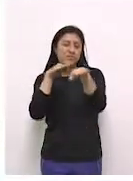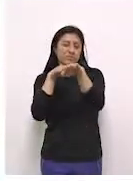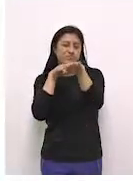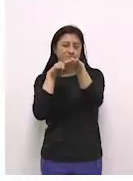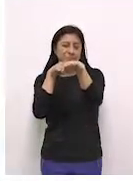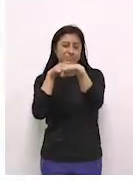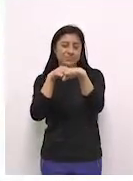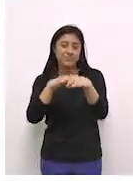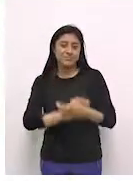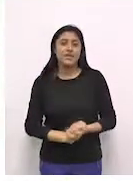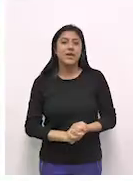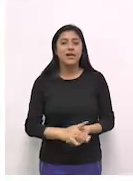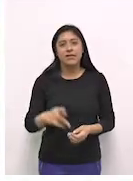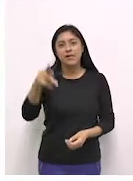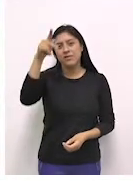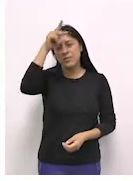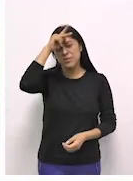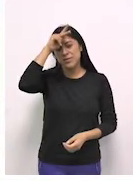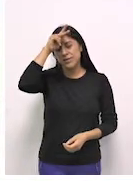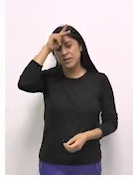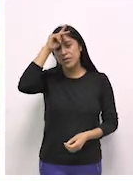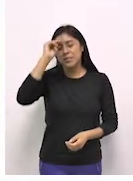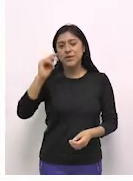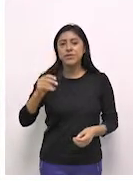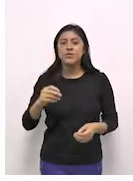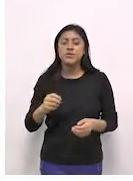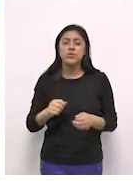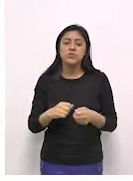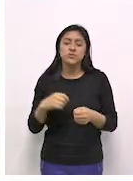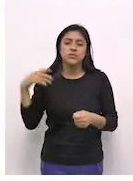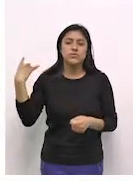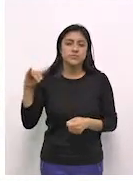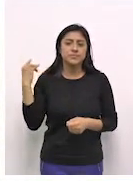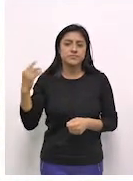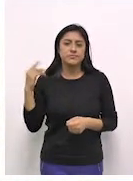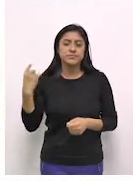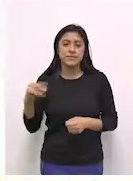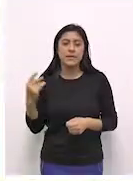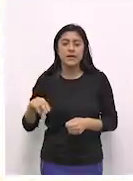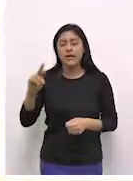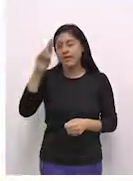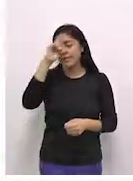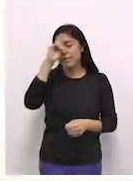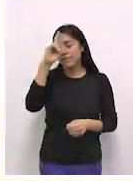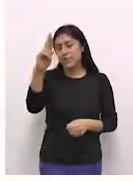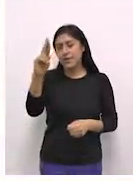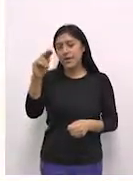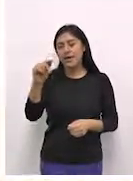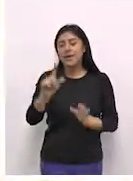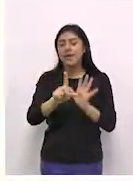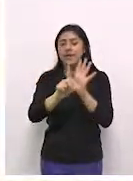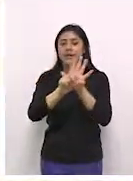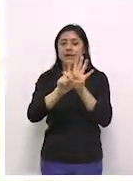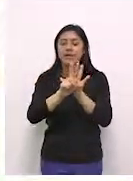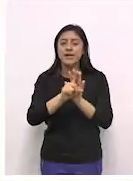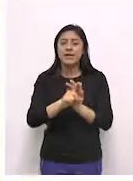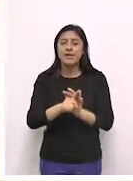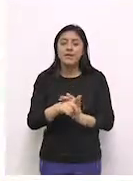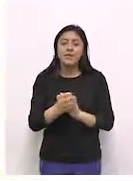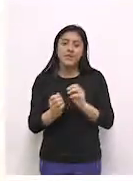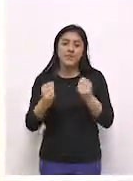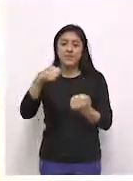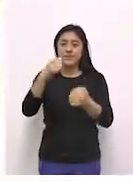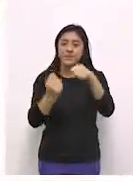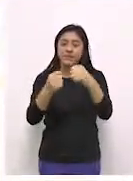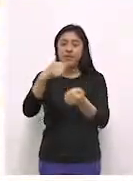Enfrentar el caótico tráfico, hacer cálculos de kilómetros por recorrer, respetar las normas del tránsito y ofrecer un trato